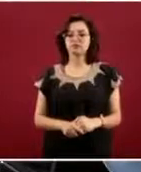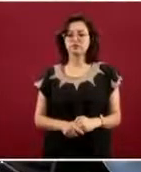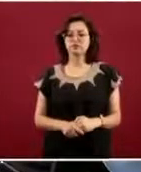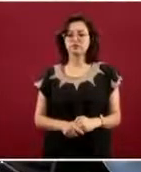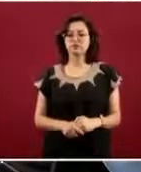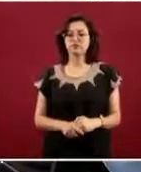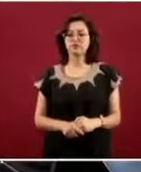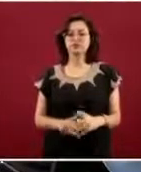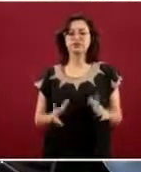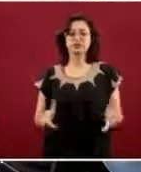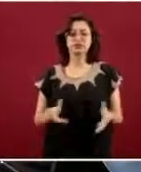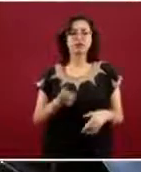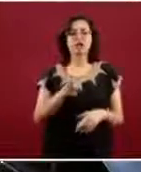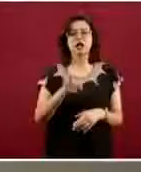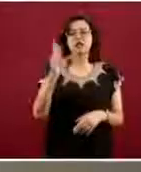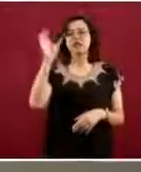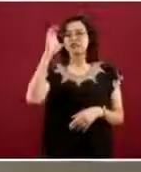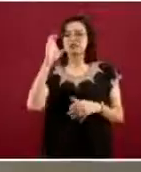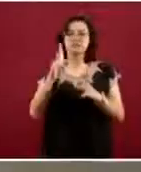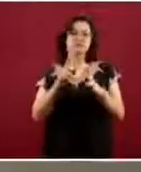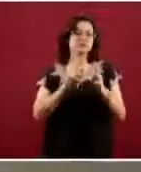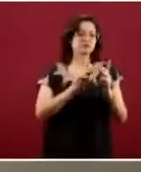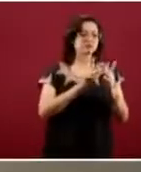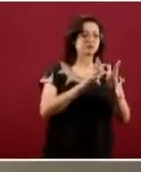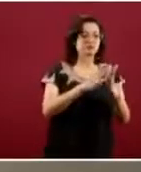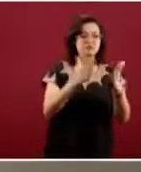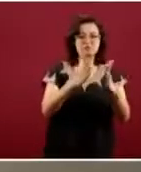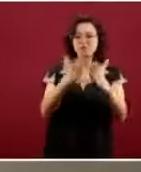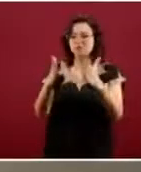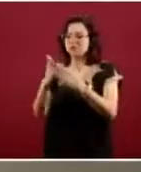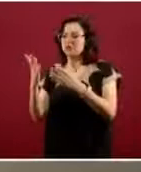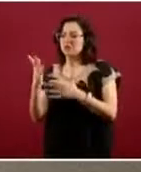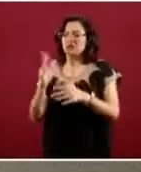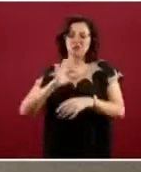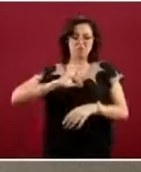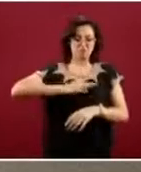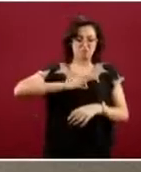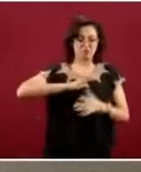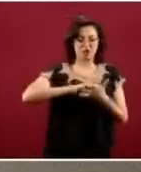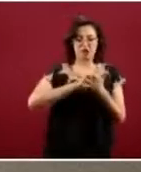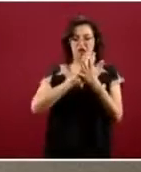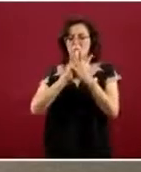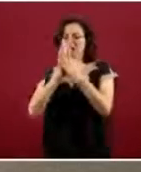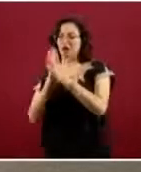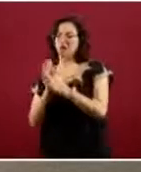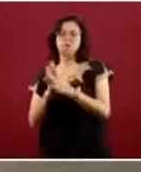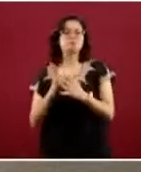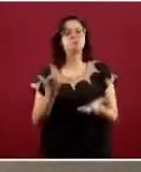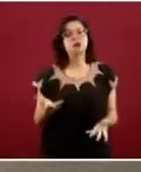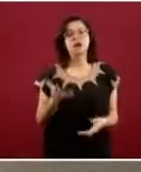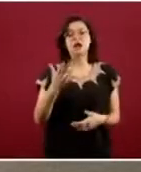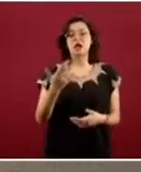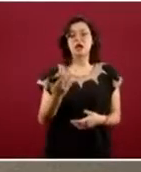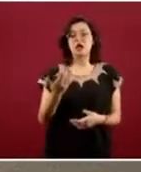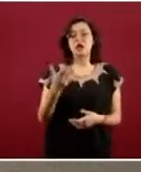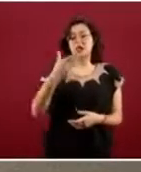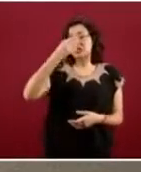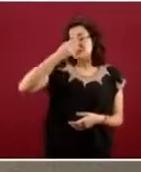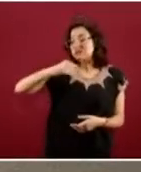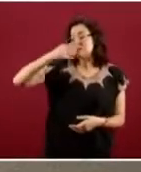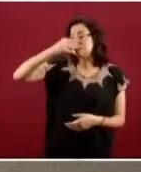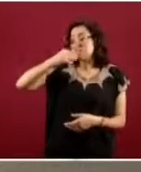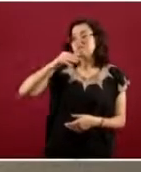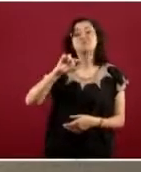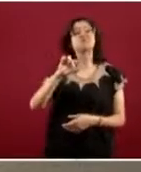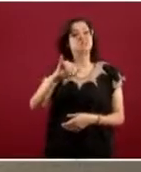a las distintas publicaciones científicas que hablan de la mutación de los virus. A diferencia del virus influenza, que es un virus extraordinariamente